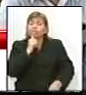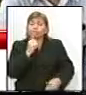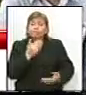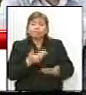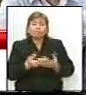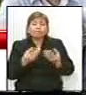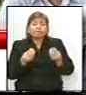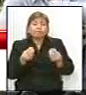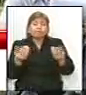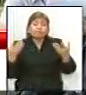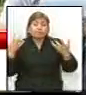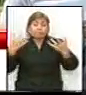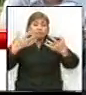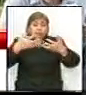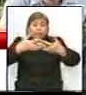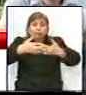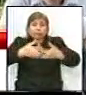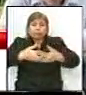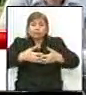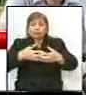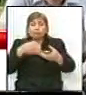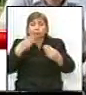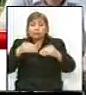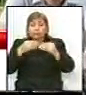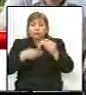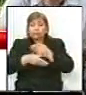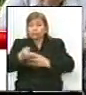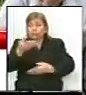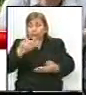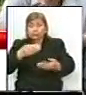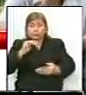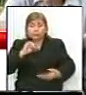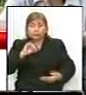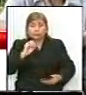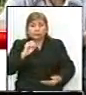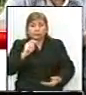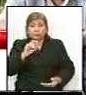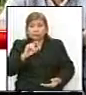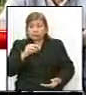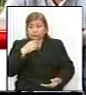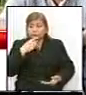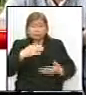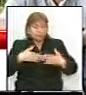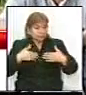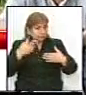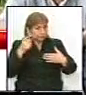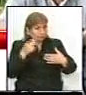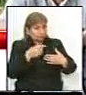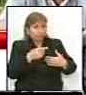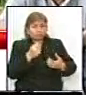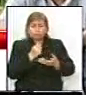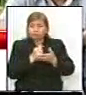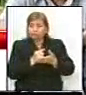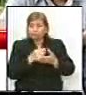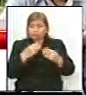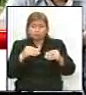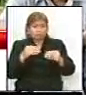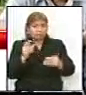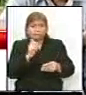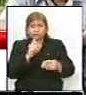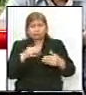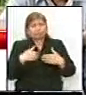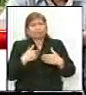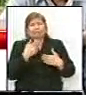cómo articulamos al mercado. Tenemos que involucrar al DIRCETUR, al MINCETUR, para que ellos nos puedan ayudar a buscar mercado. No puede